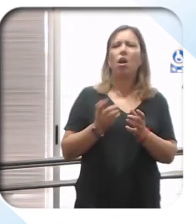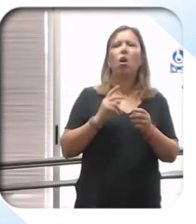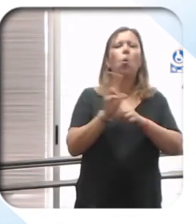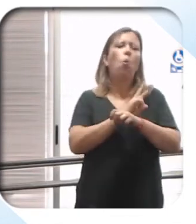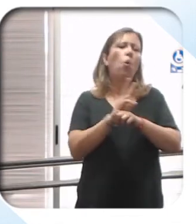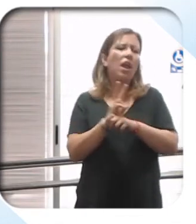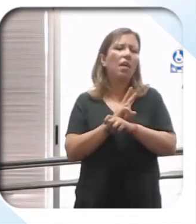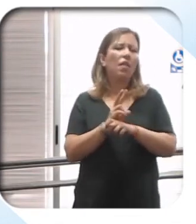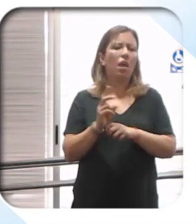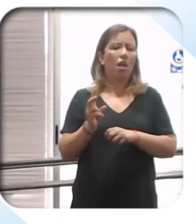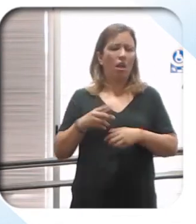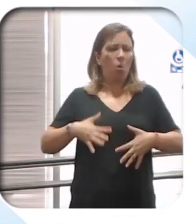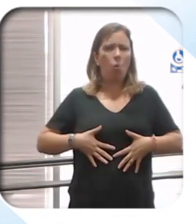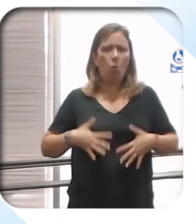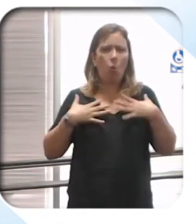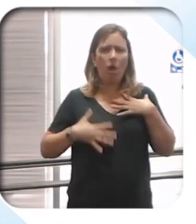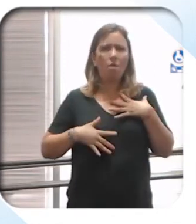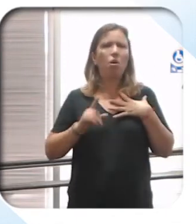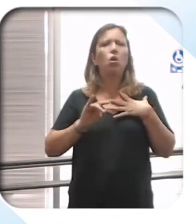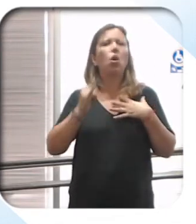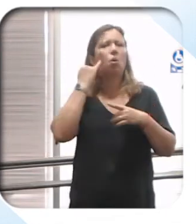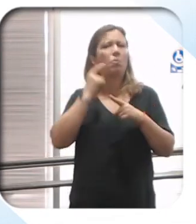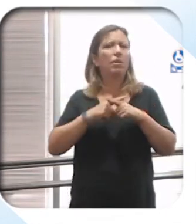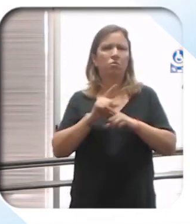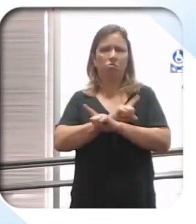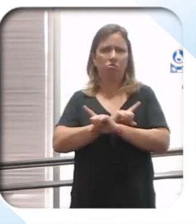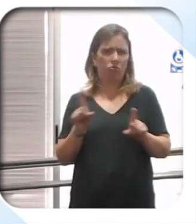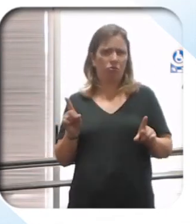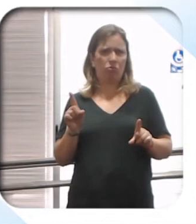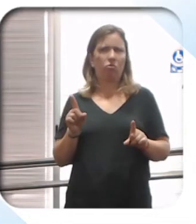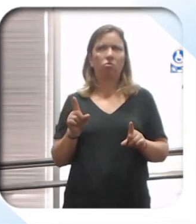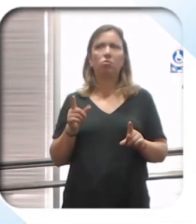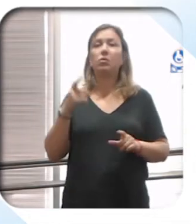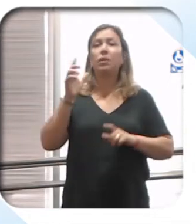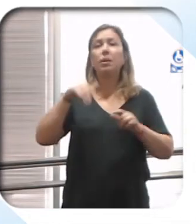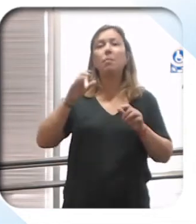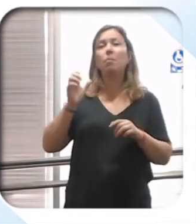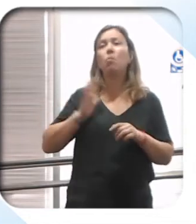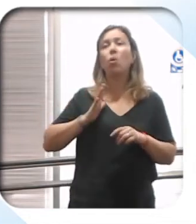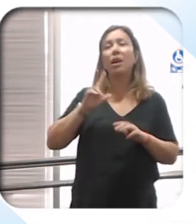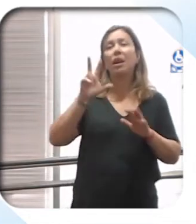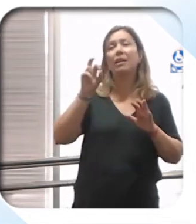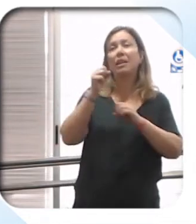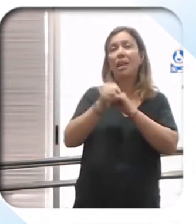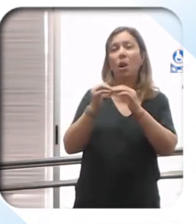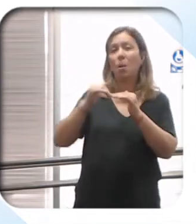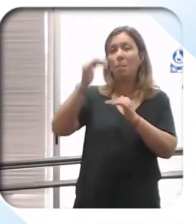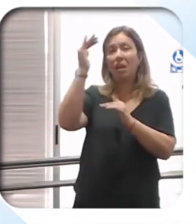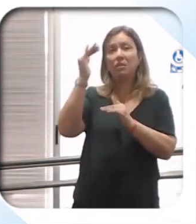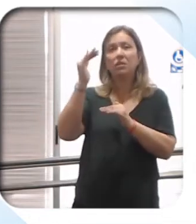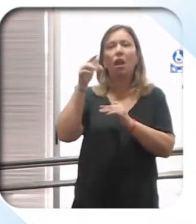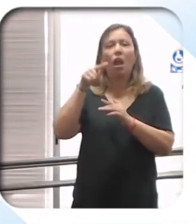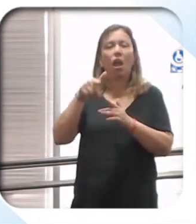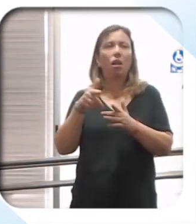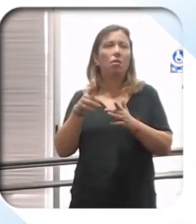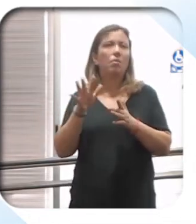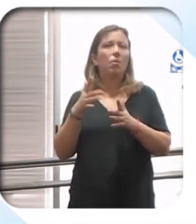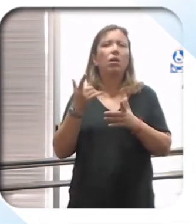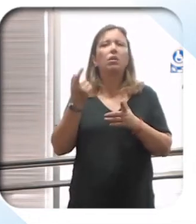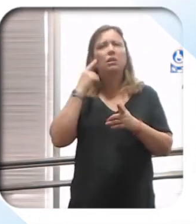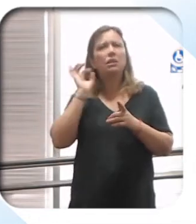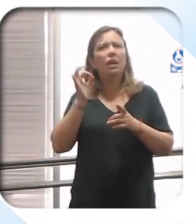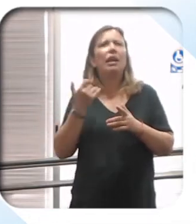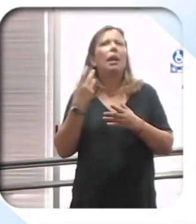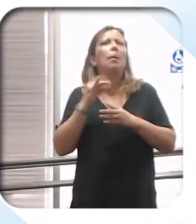de apropiación, de placer. La mayoría de las mujeres de 30 y pico para arriba, recién estamos hablando de